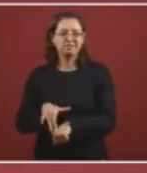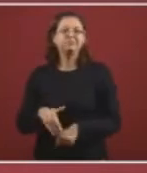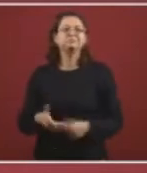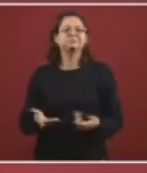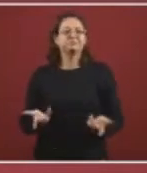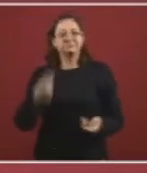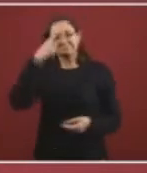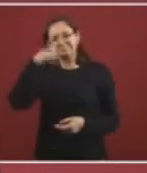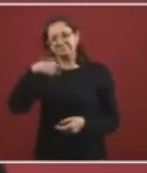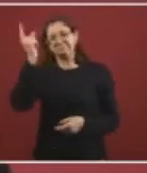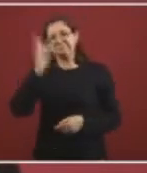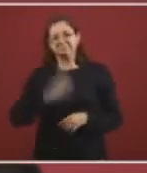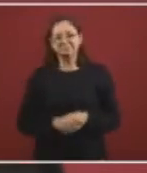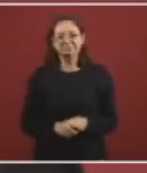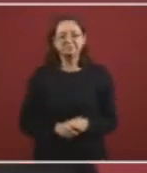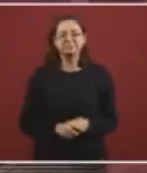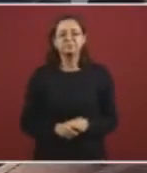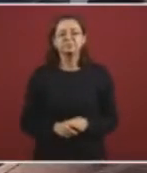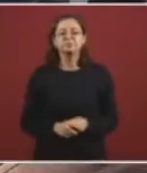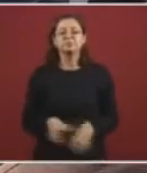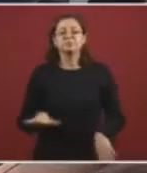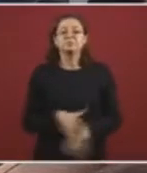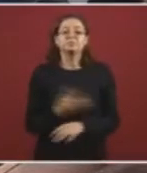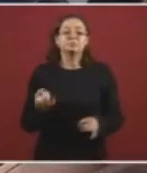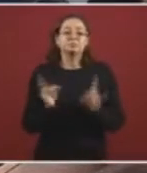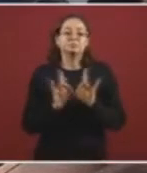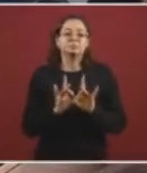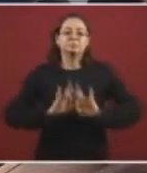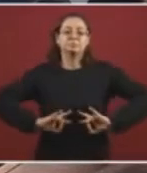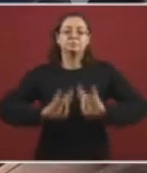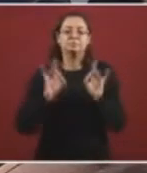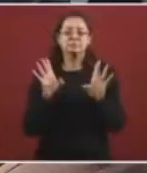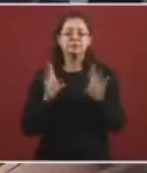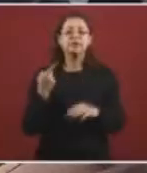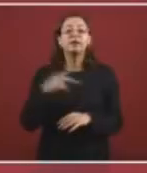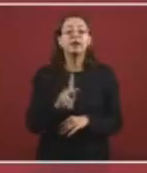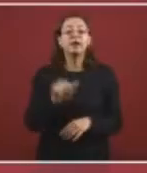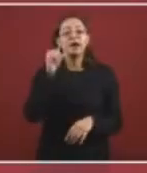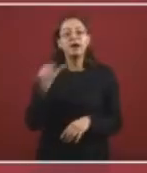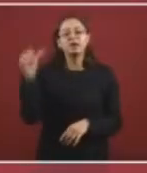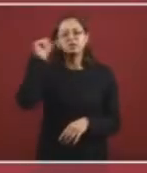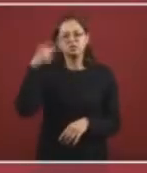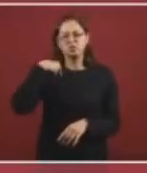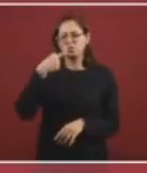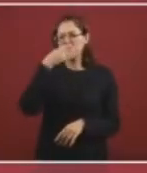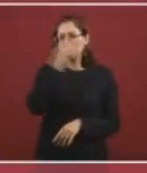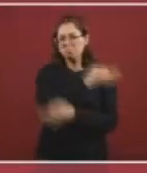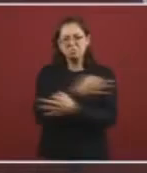Entonces, por eso esta situación, pero ayer mismo también dije que no había nada que temer.